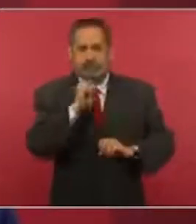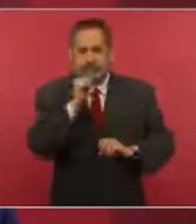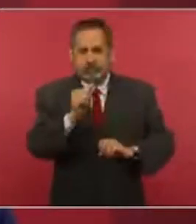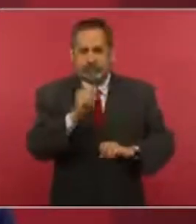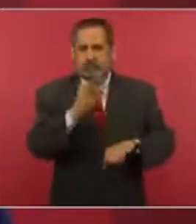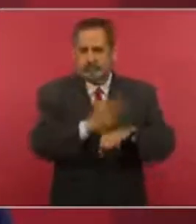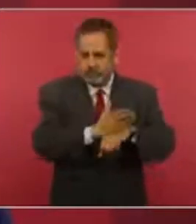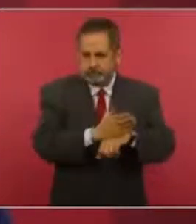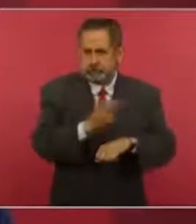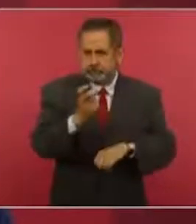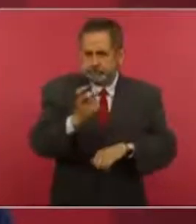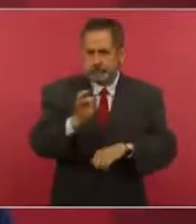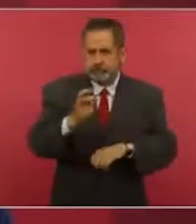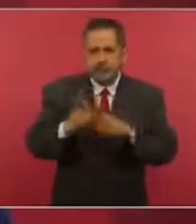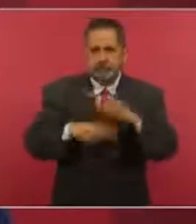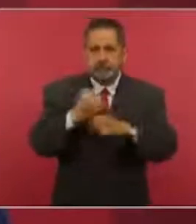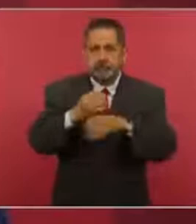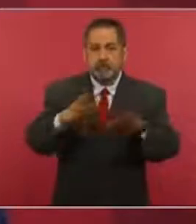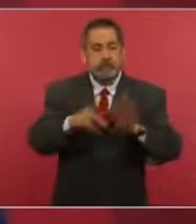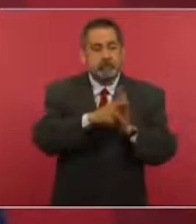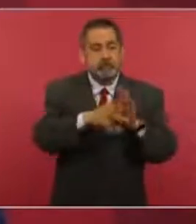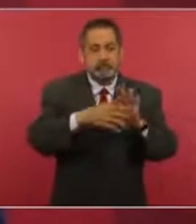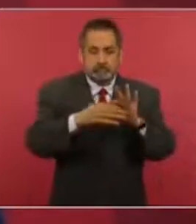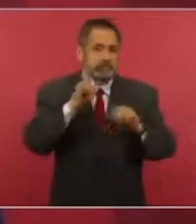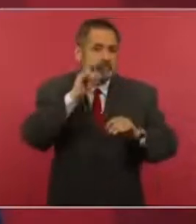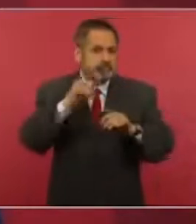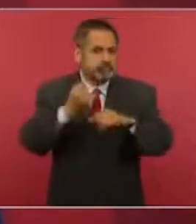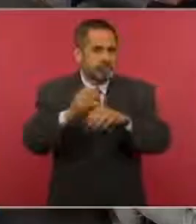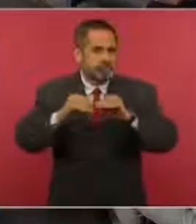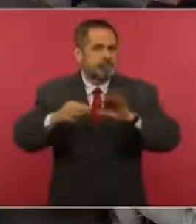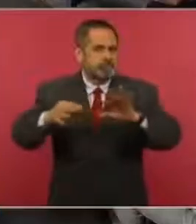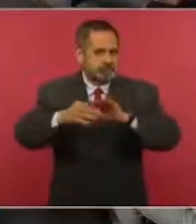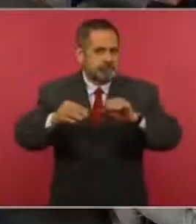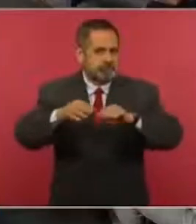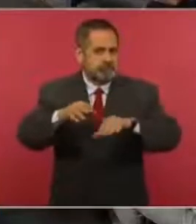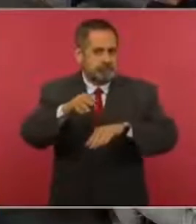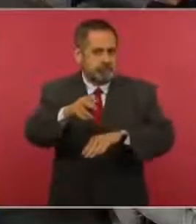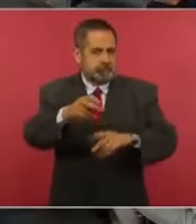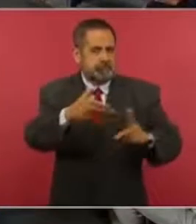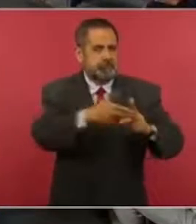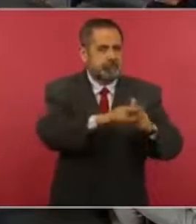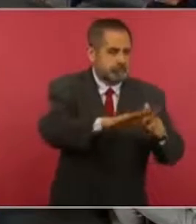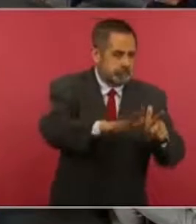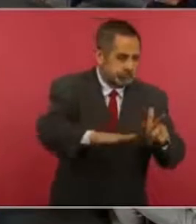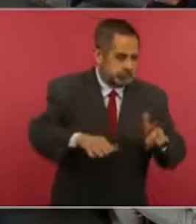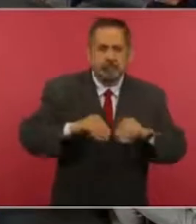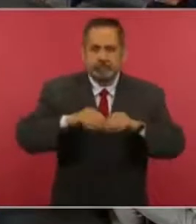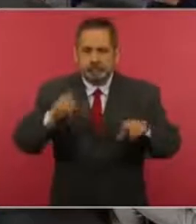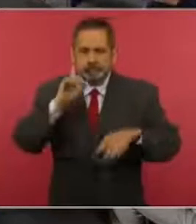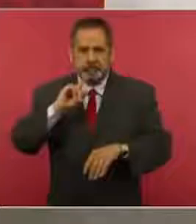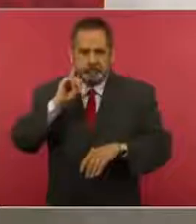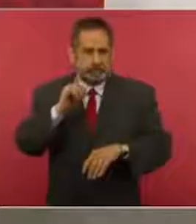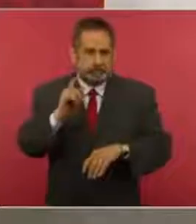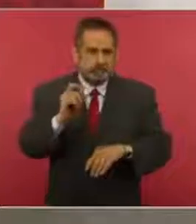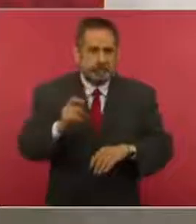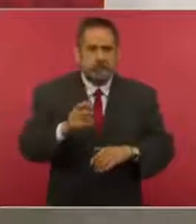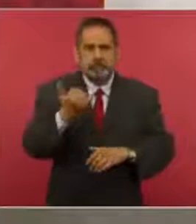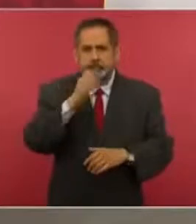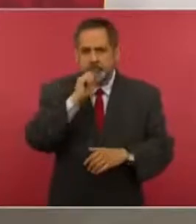queremos informar sobre los periodistas asesinados, entonces en especial,